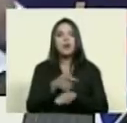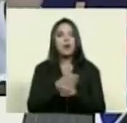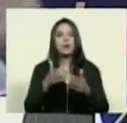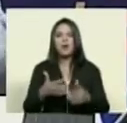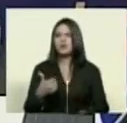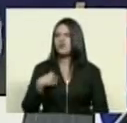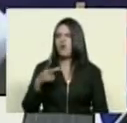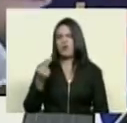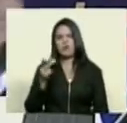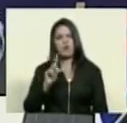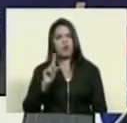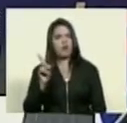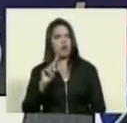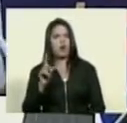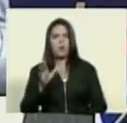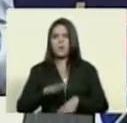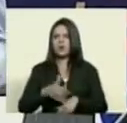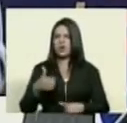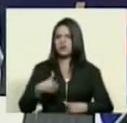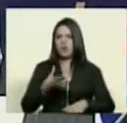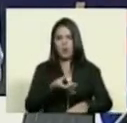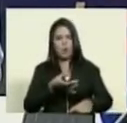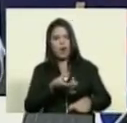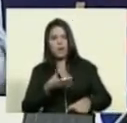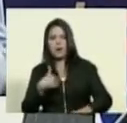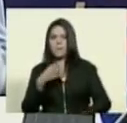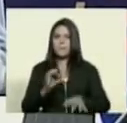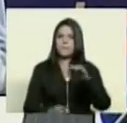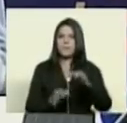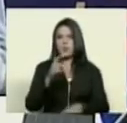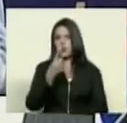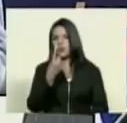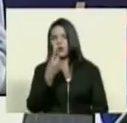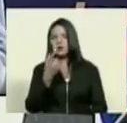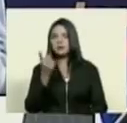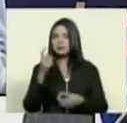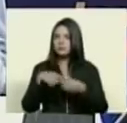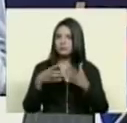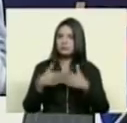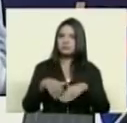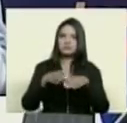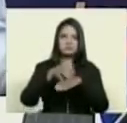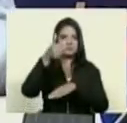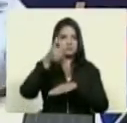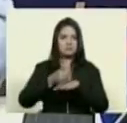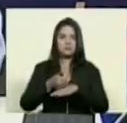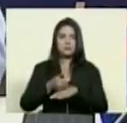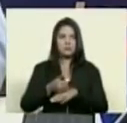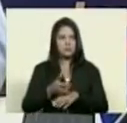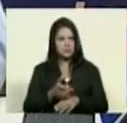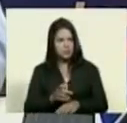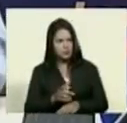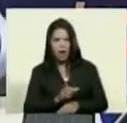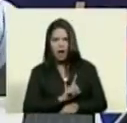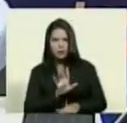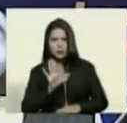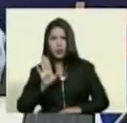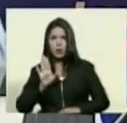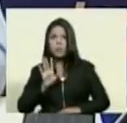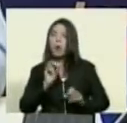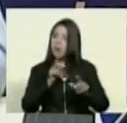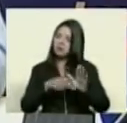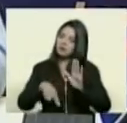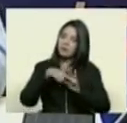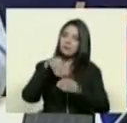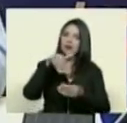yo no me juramento porque yo soy guarimbero, yo soy de Primera Justicia, yo soy miembro de la supremacía blanca. Ah, no te juramentas. Bueno, se